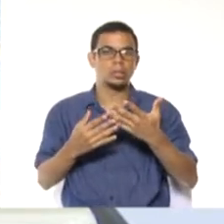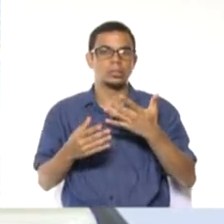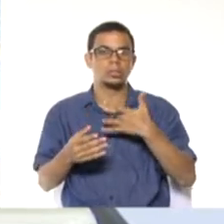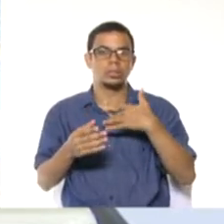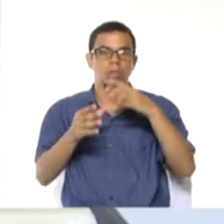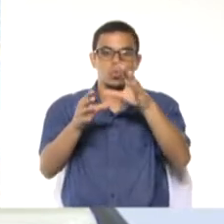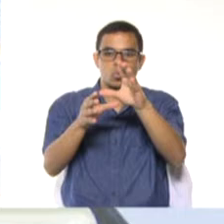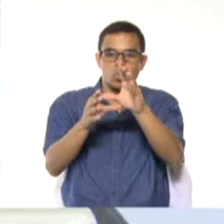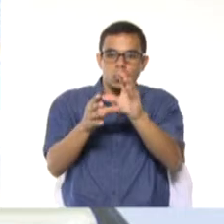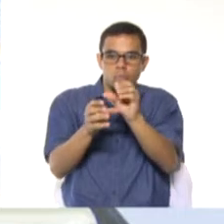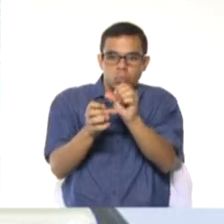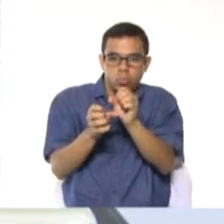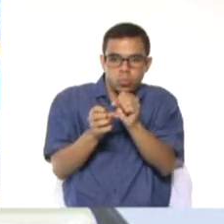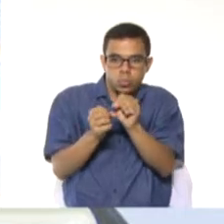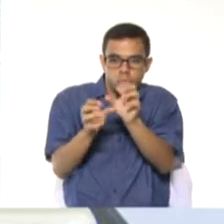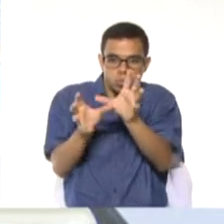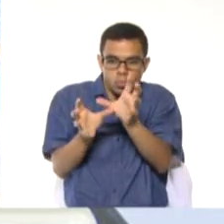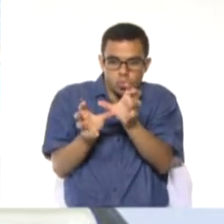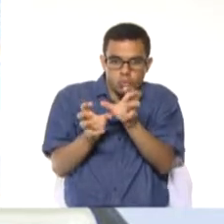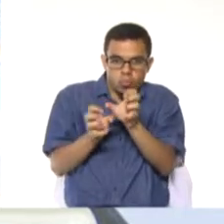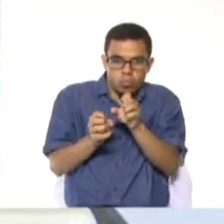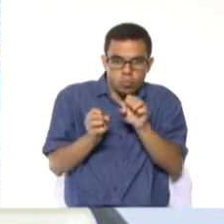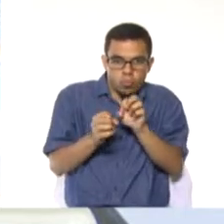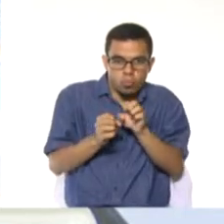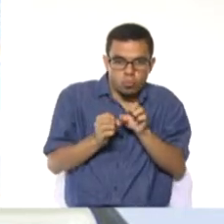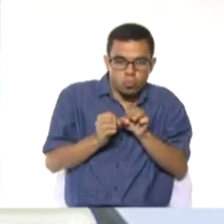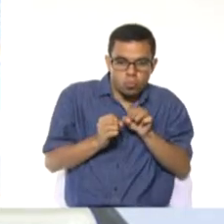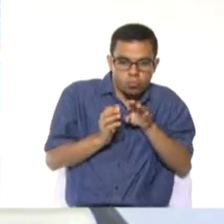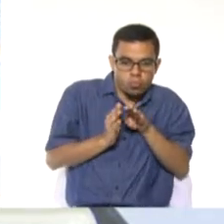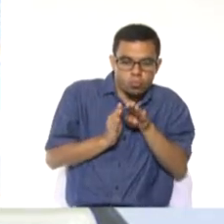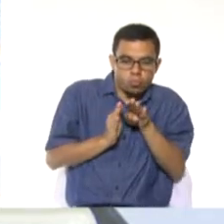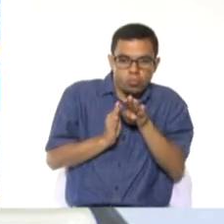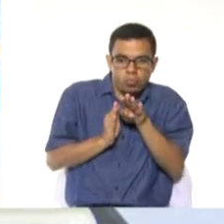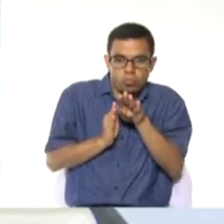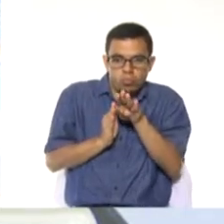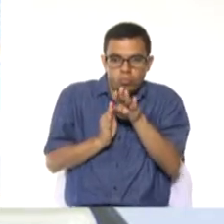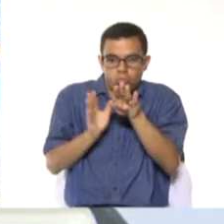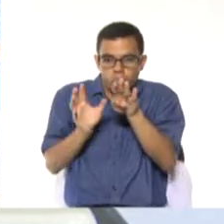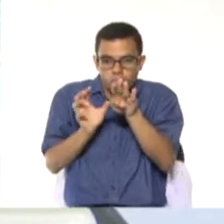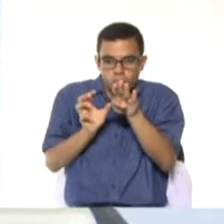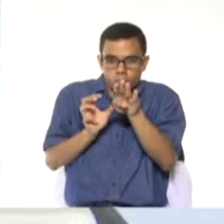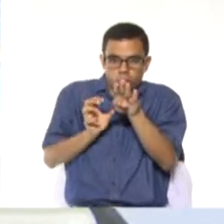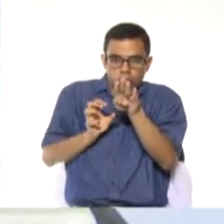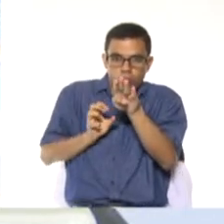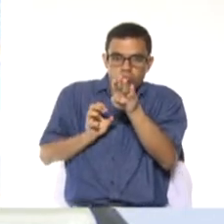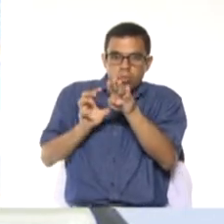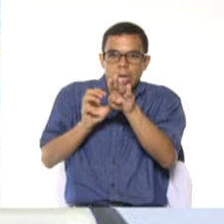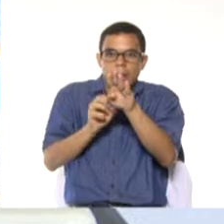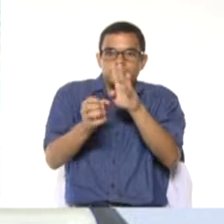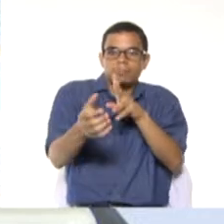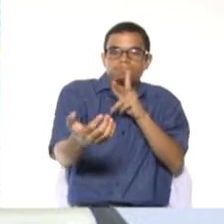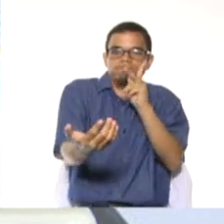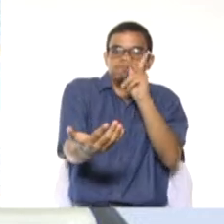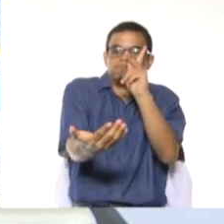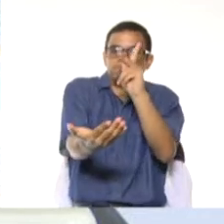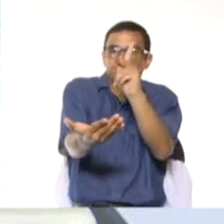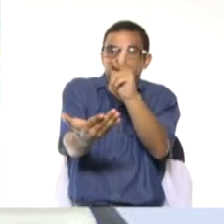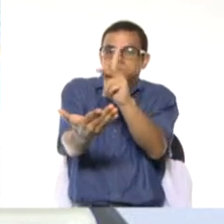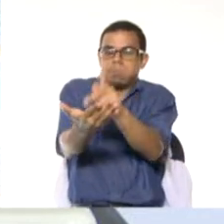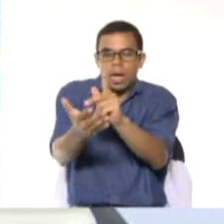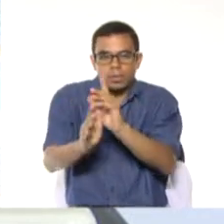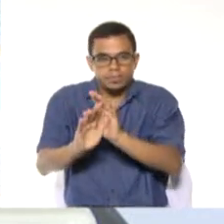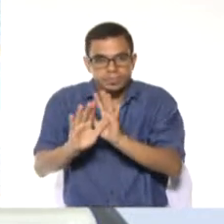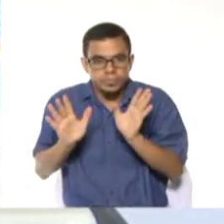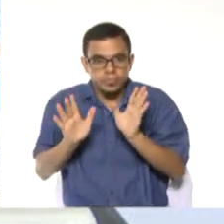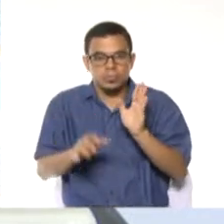a reducir su aceleración, su velocidad, para poder llegar a su destino o a la